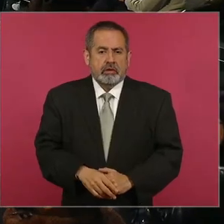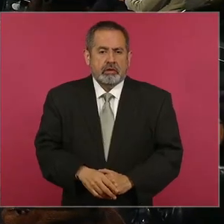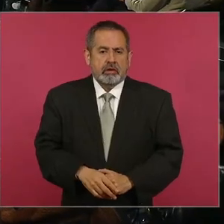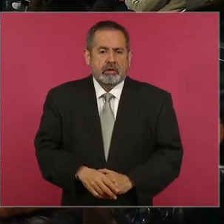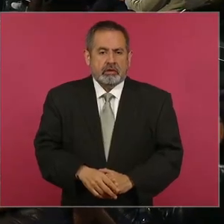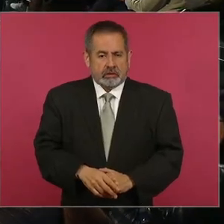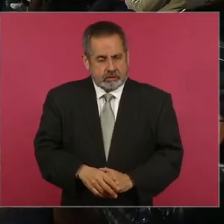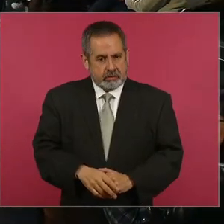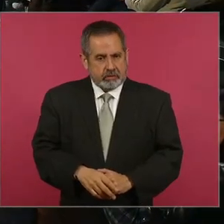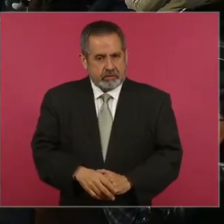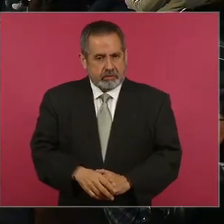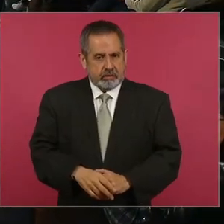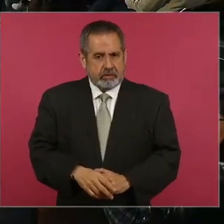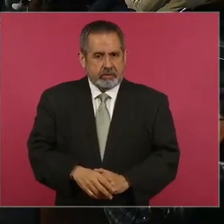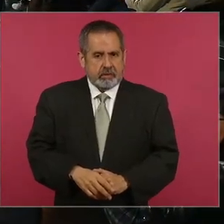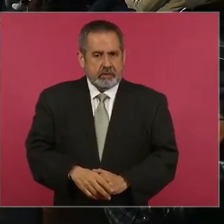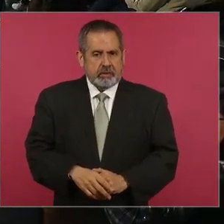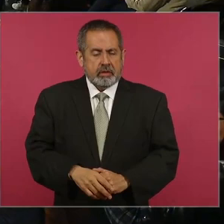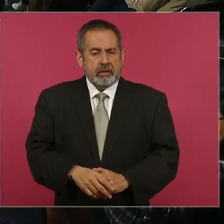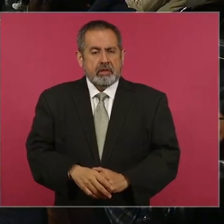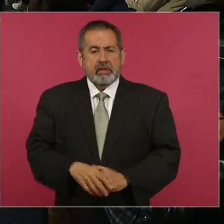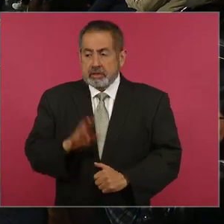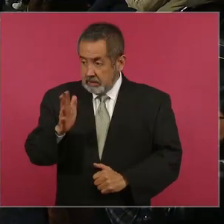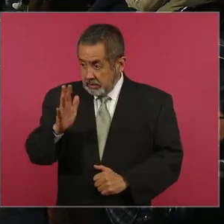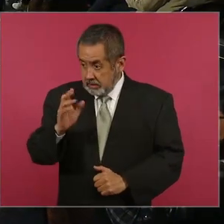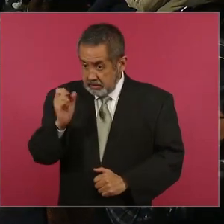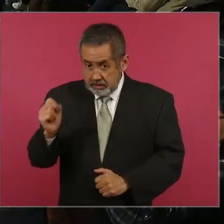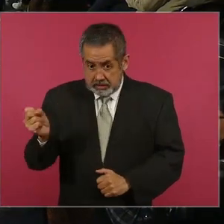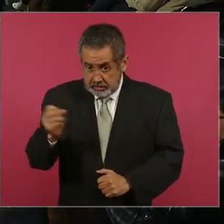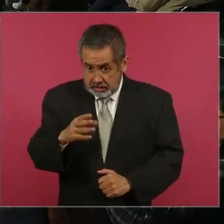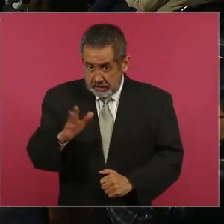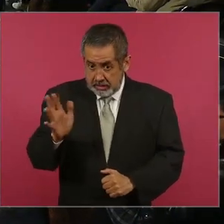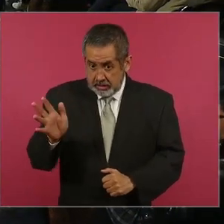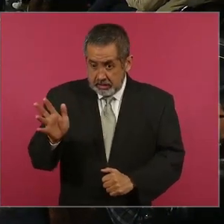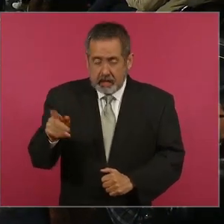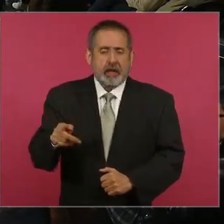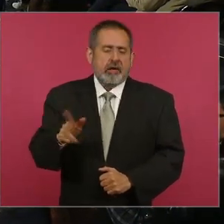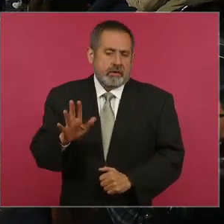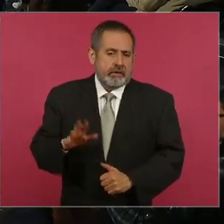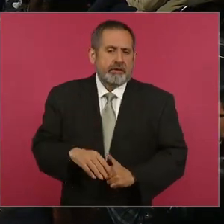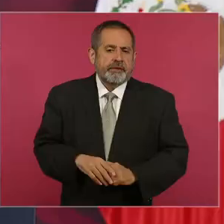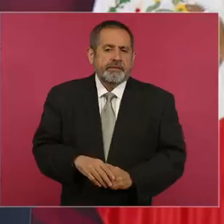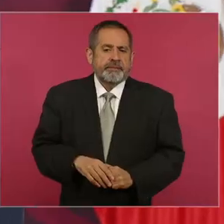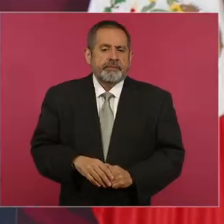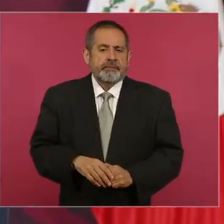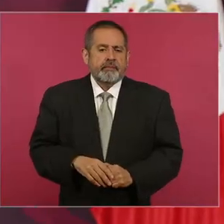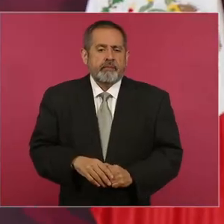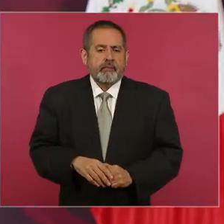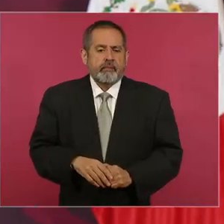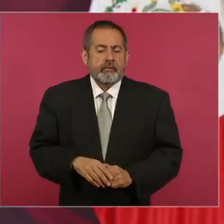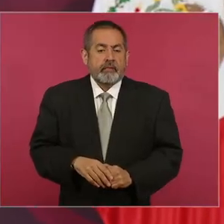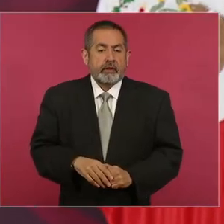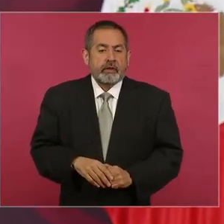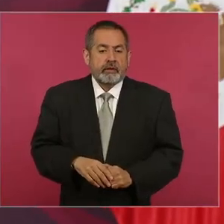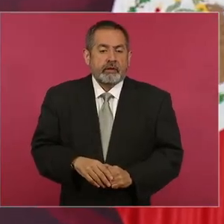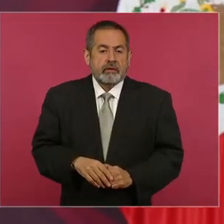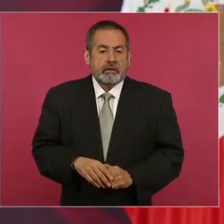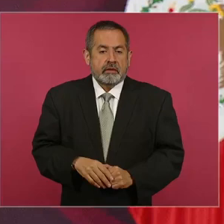El viernes. Ya lo enviaron. El viernes, sí. Por la tarde. Entonces, ya